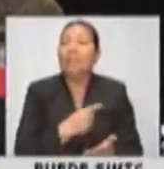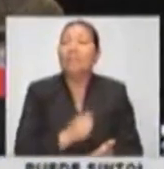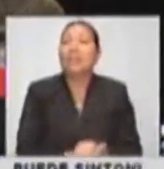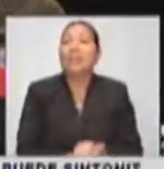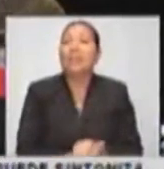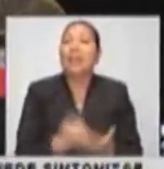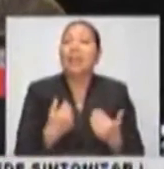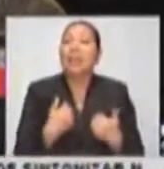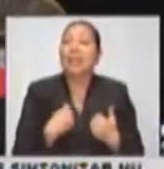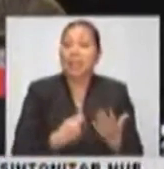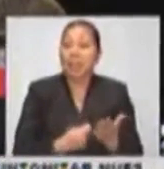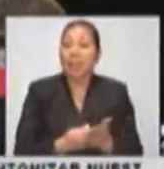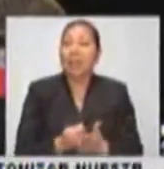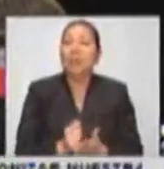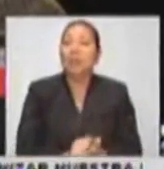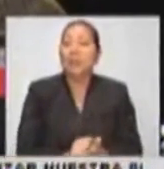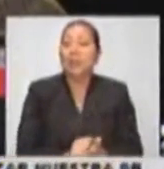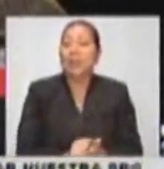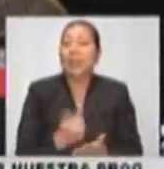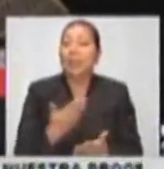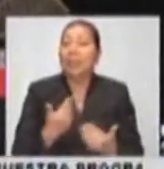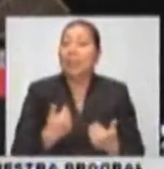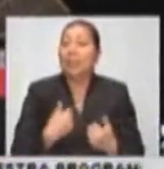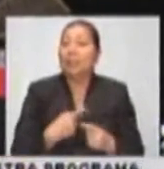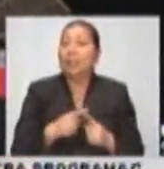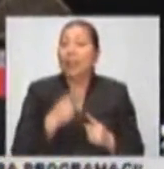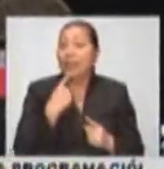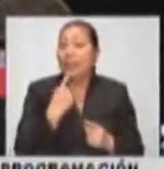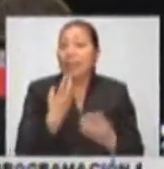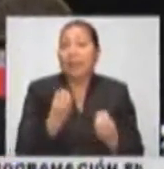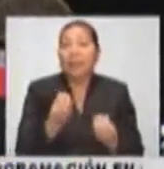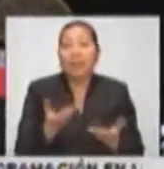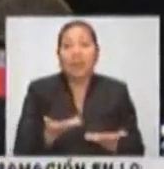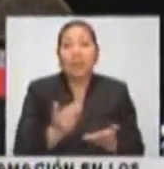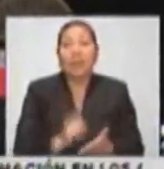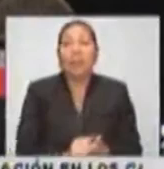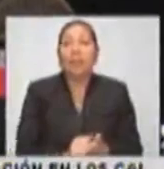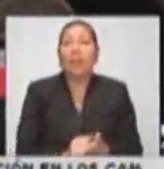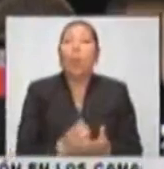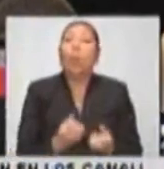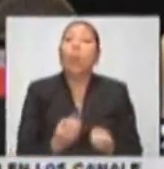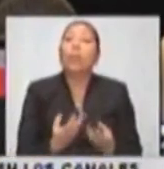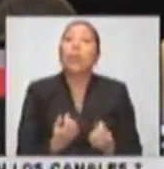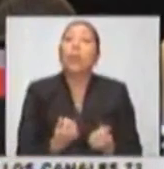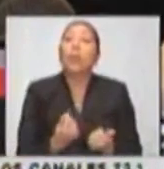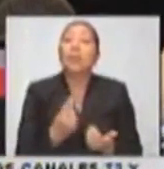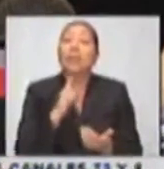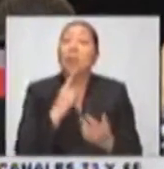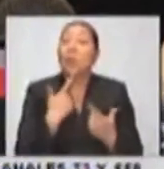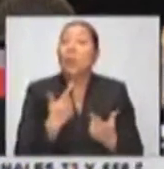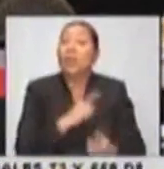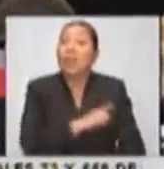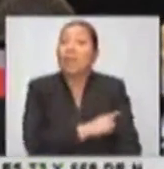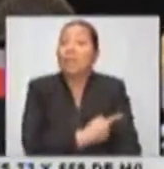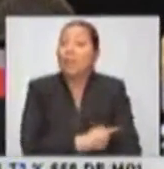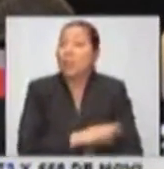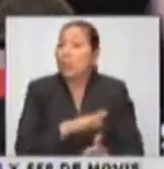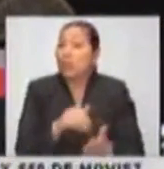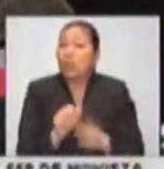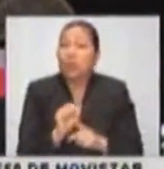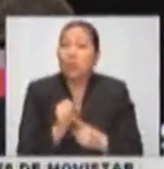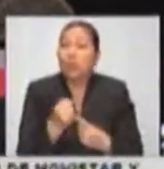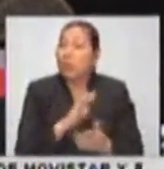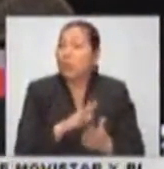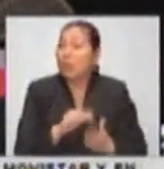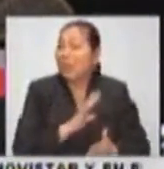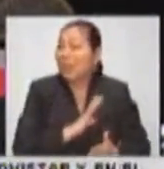cierto? Y tiene costos. Entonces, ahí vamos a tener que decir como país, de verdad, queremos o no queremos, cuánto cuesta, qué esfuerzo requiere de toda la sociedad y todo el